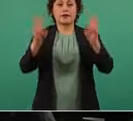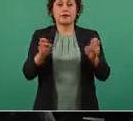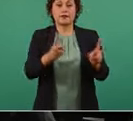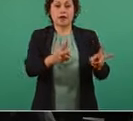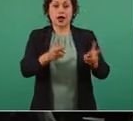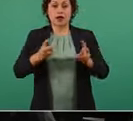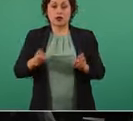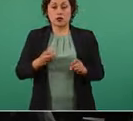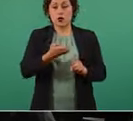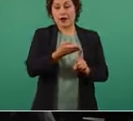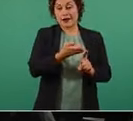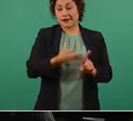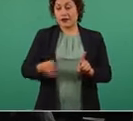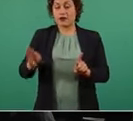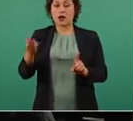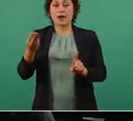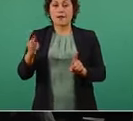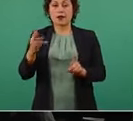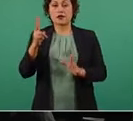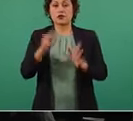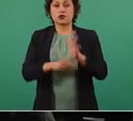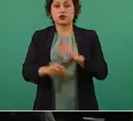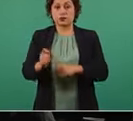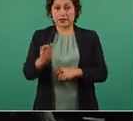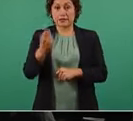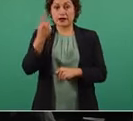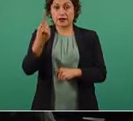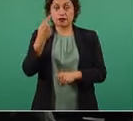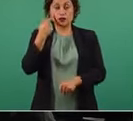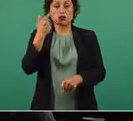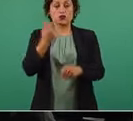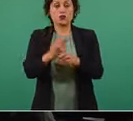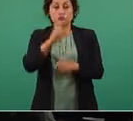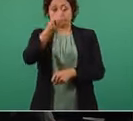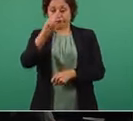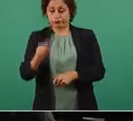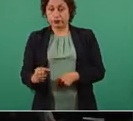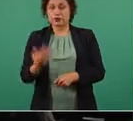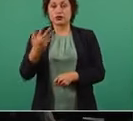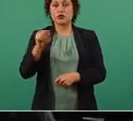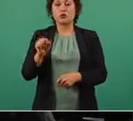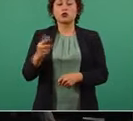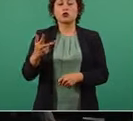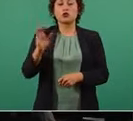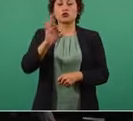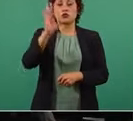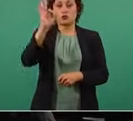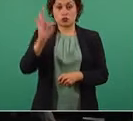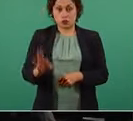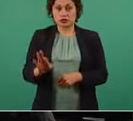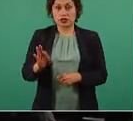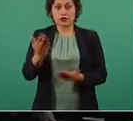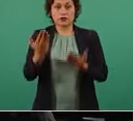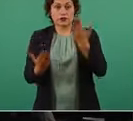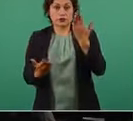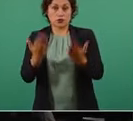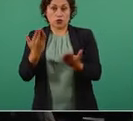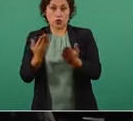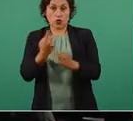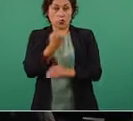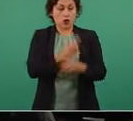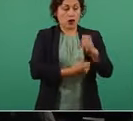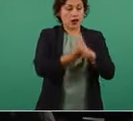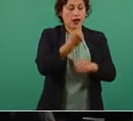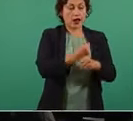de 2021, se registró una disminución de 5.8% respecto al mismo periodo